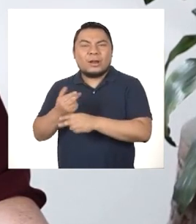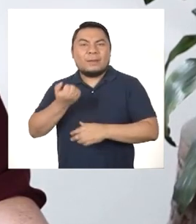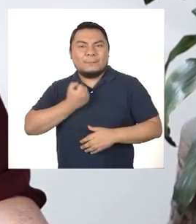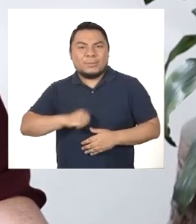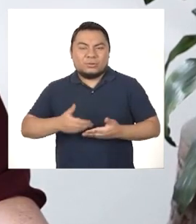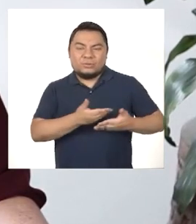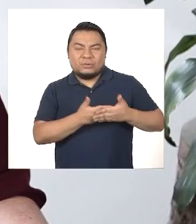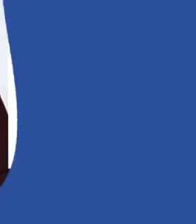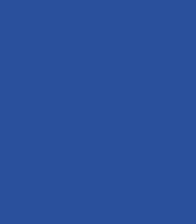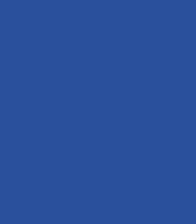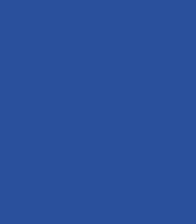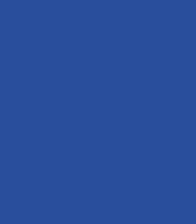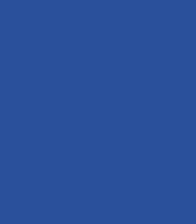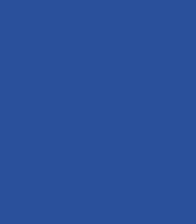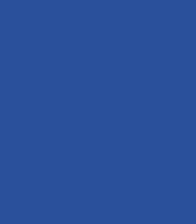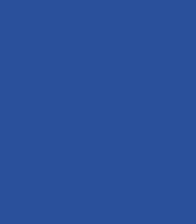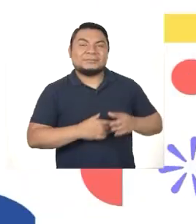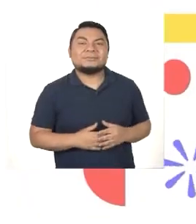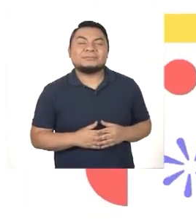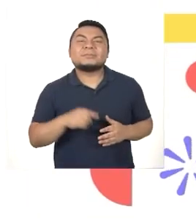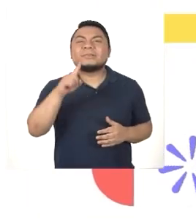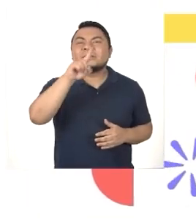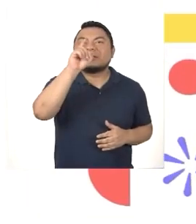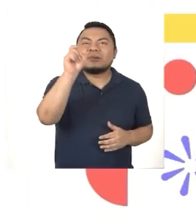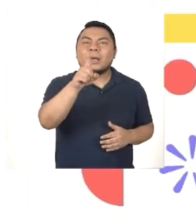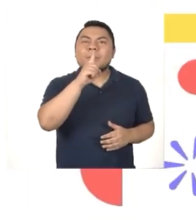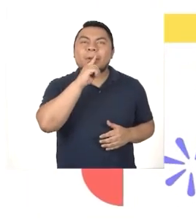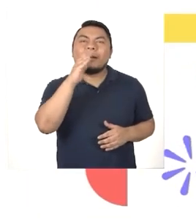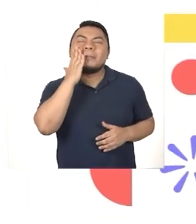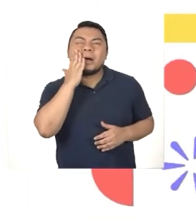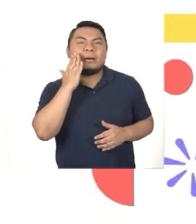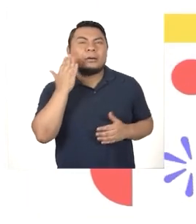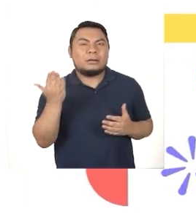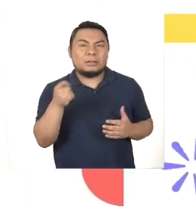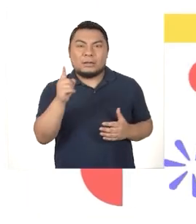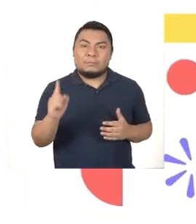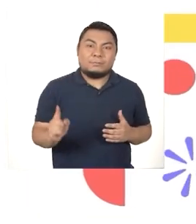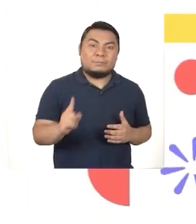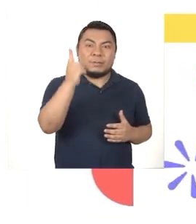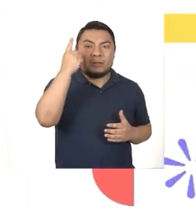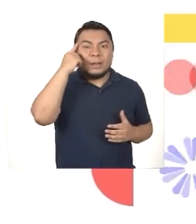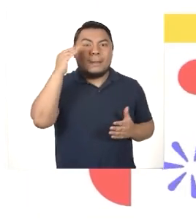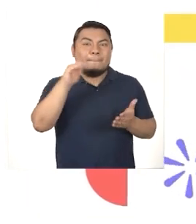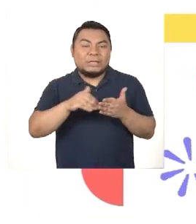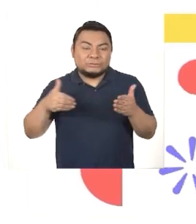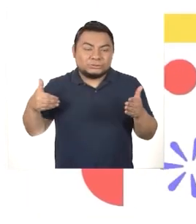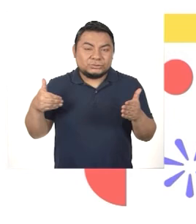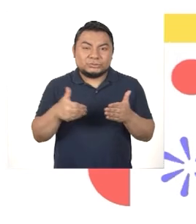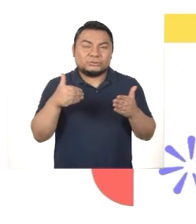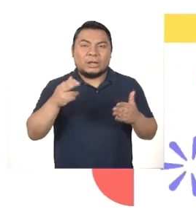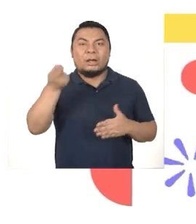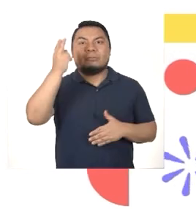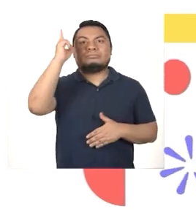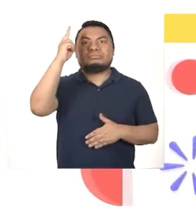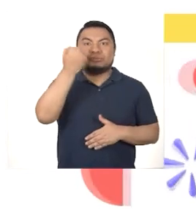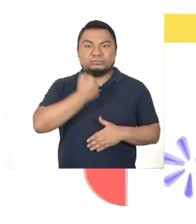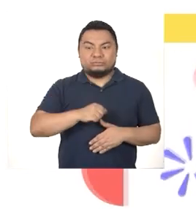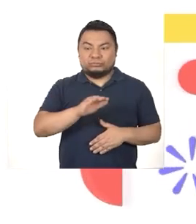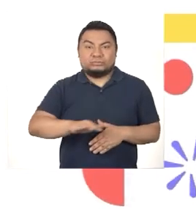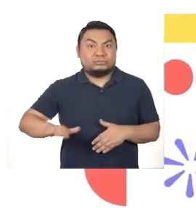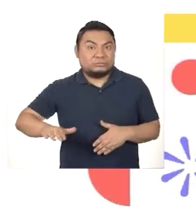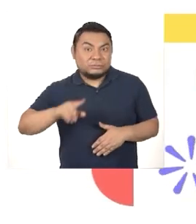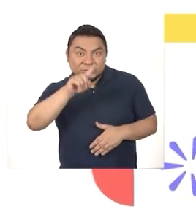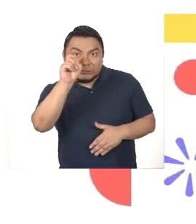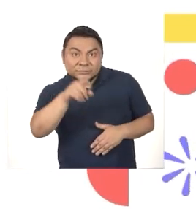bebés, niñas y niños. Los papás y las mamás son los primeros y más cercanos grandes maestros de sus hijas